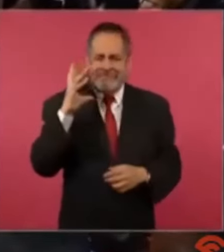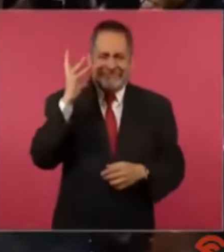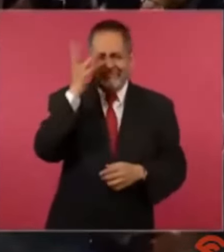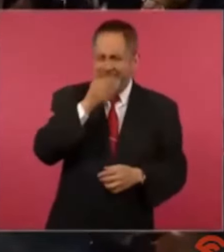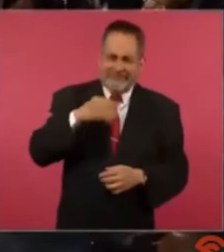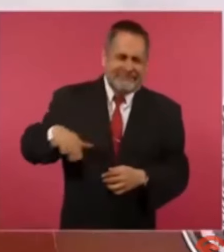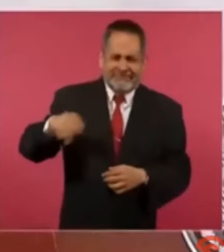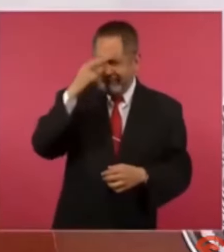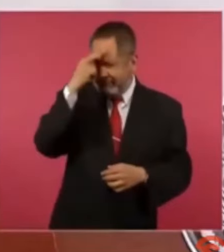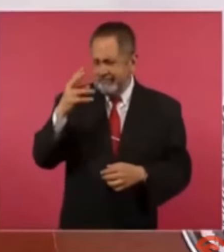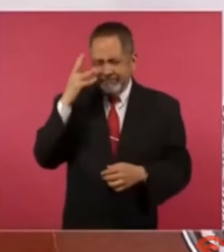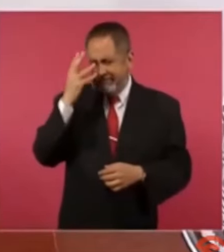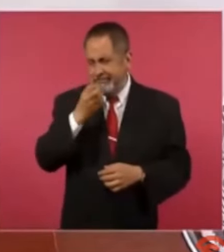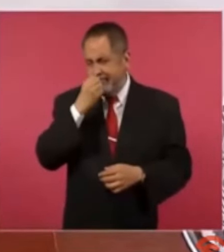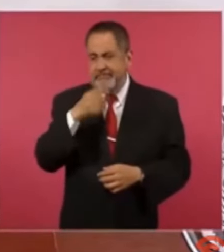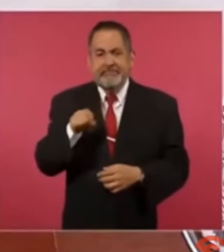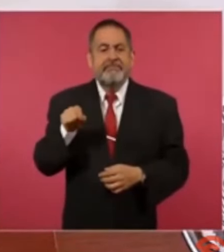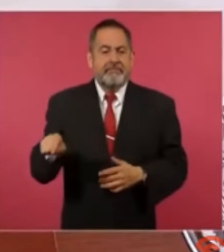bellísima de México,